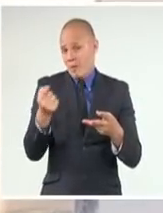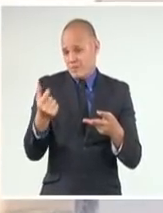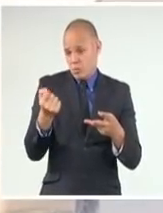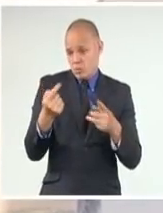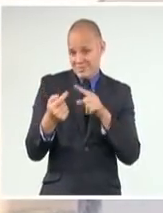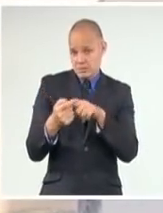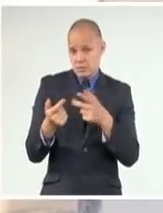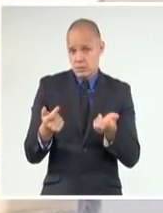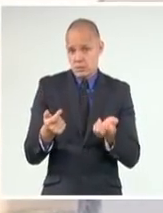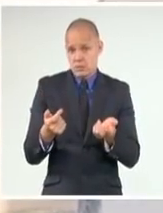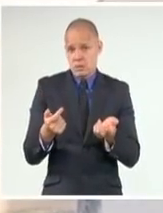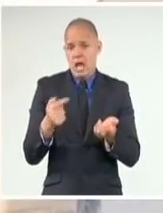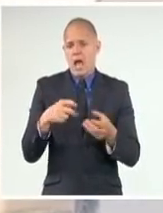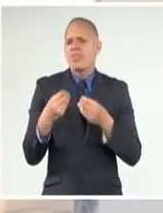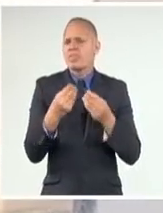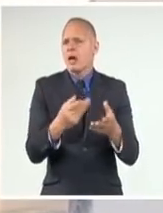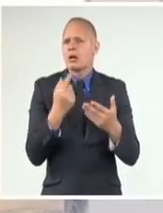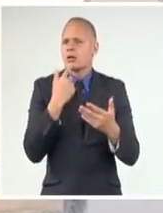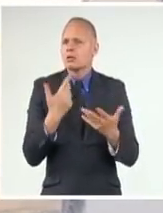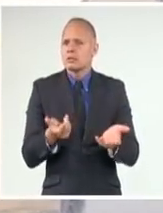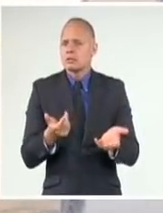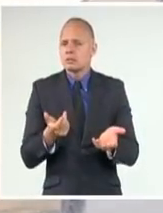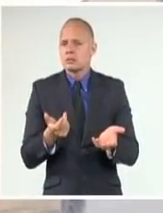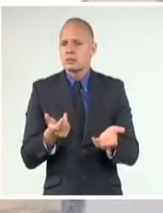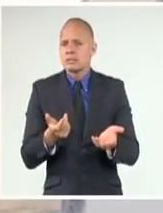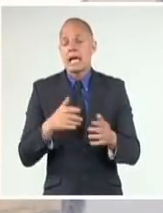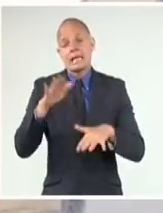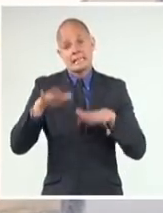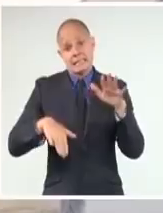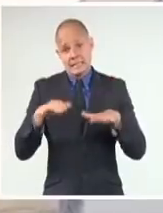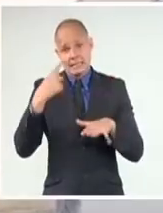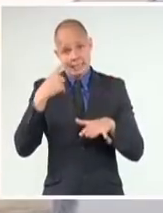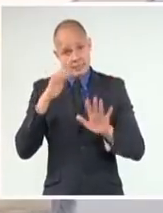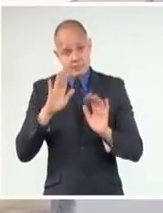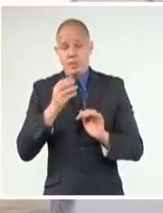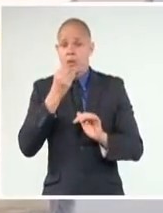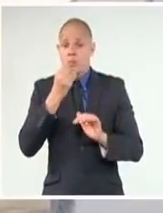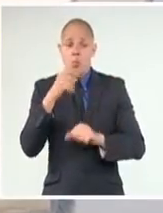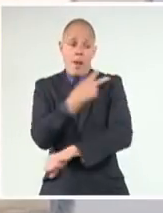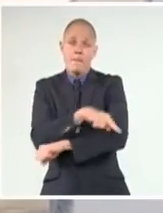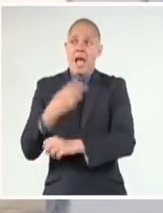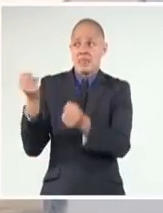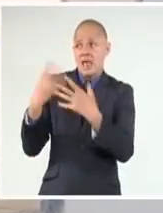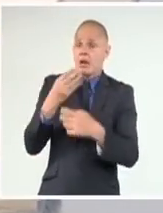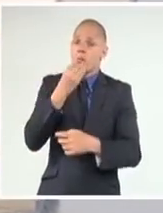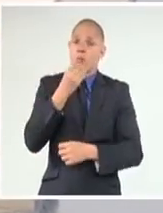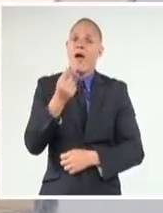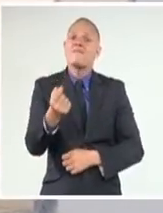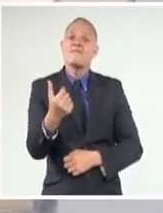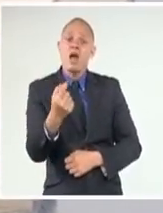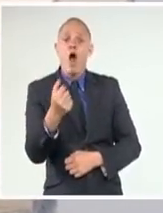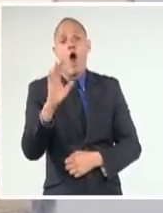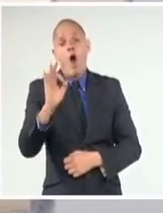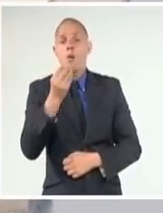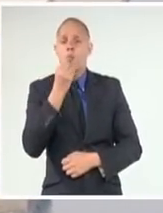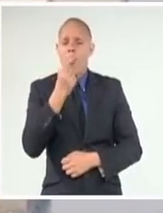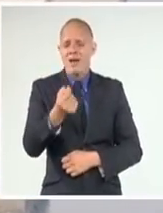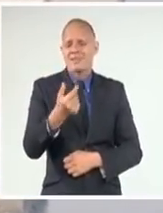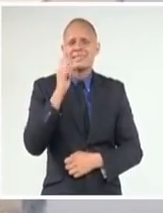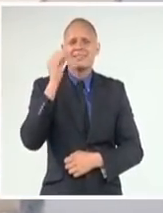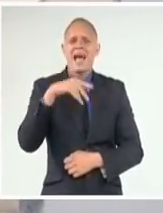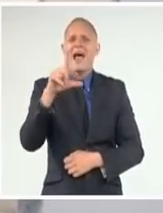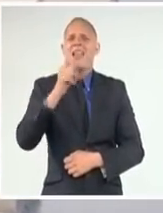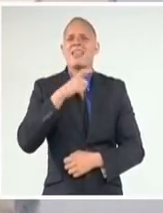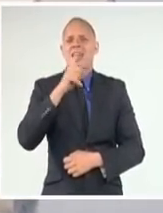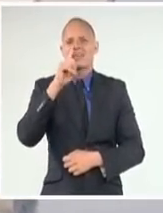es un donativo que puede independencia del país de procedencia o puede traer frijol o puede traer lenteja o puede traer chícharo